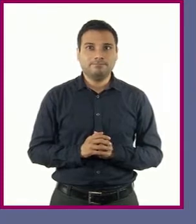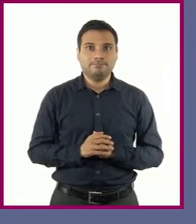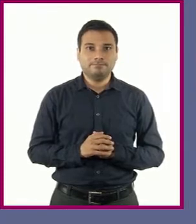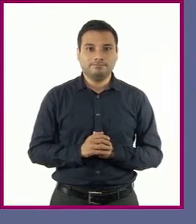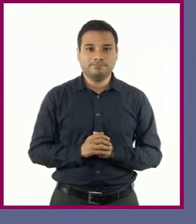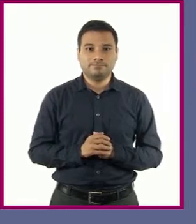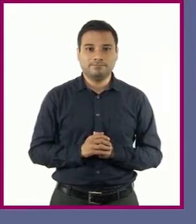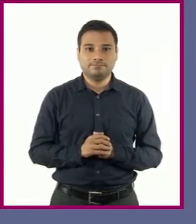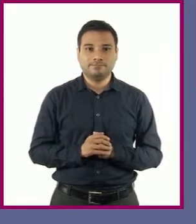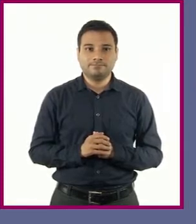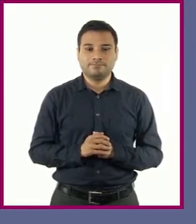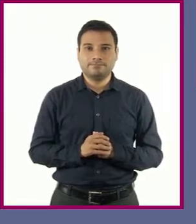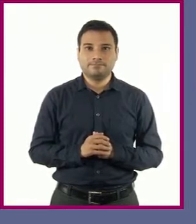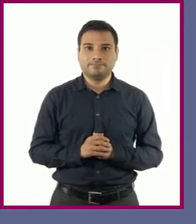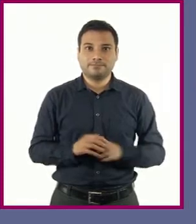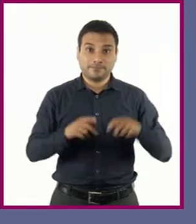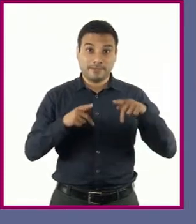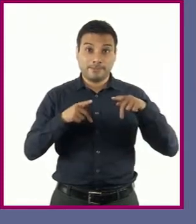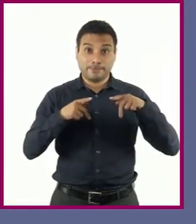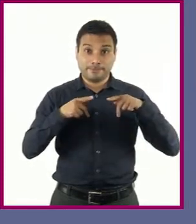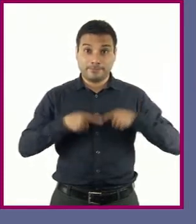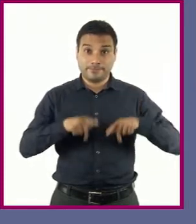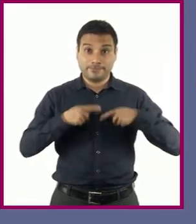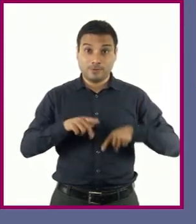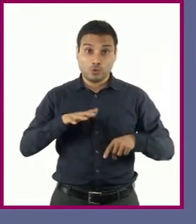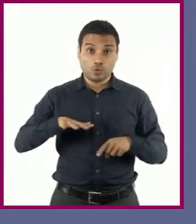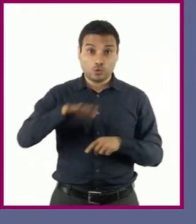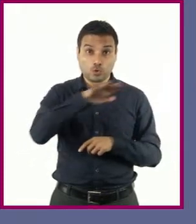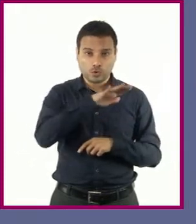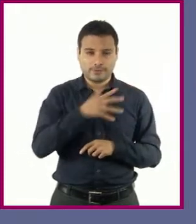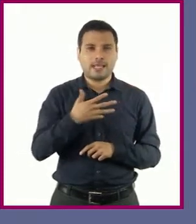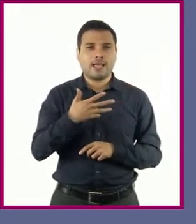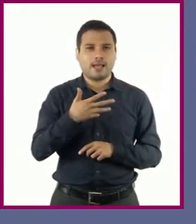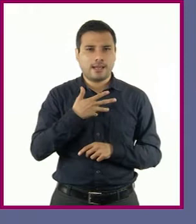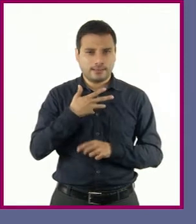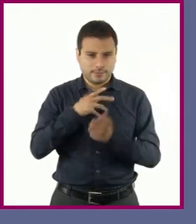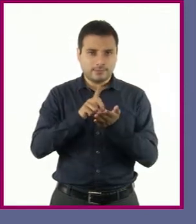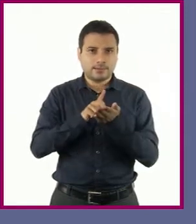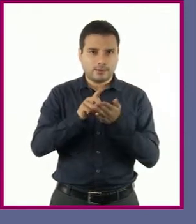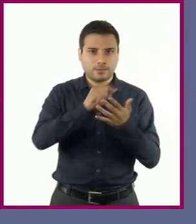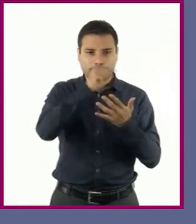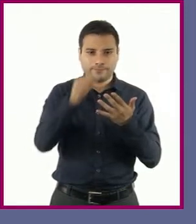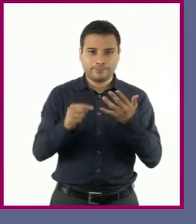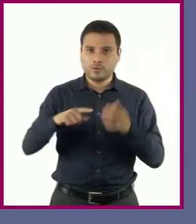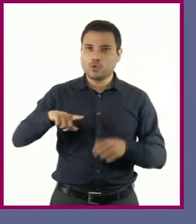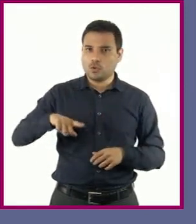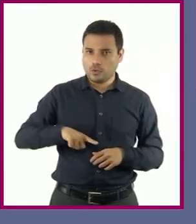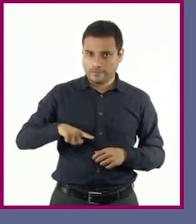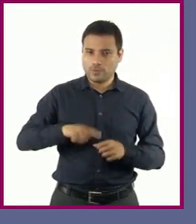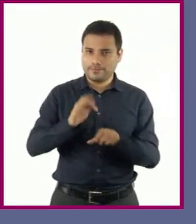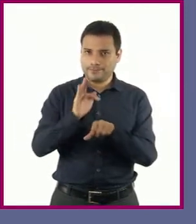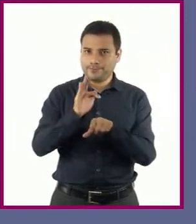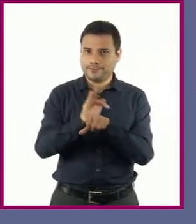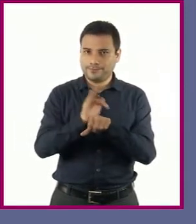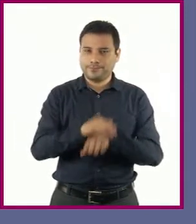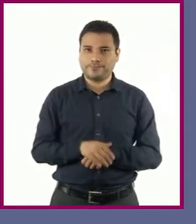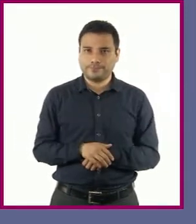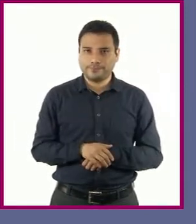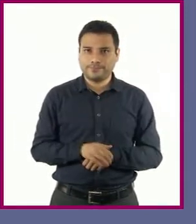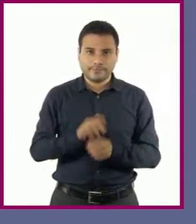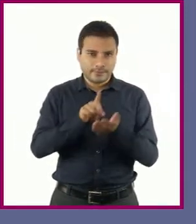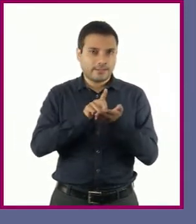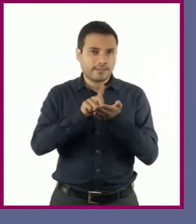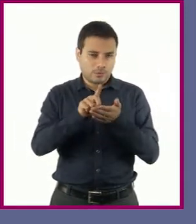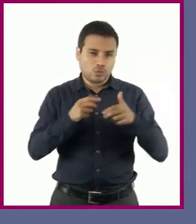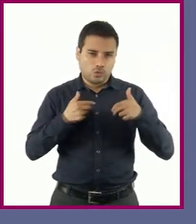Como personas, todos y todas tenemos una serie de derechos que deben ser garantizados por los estados. Estos son los derechos humanos